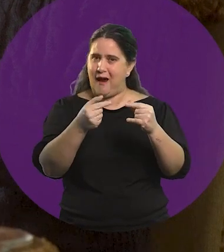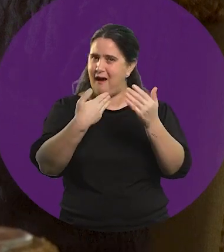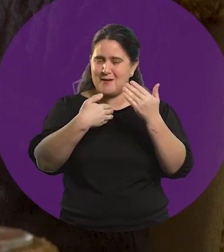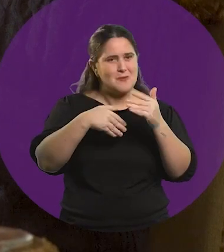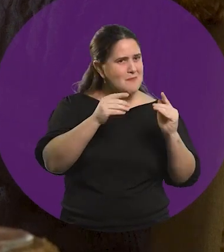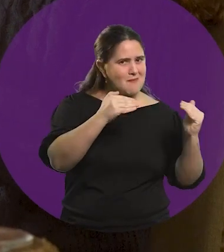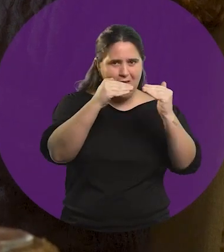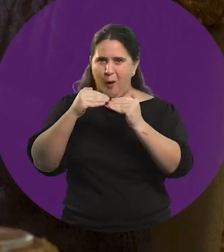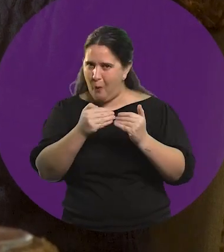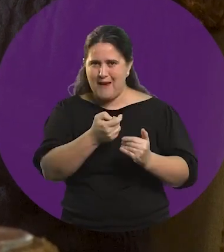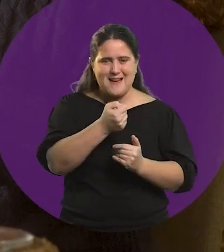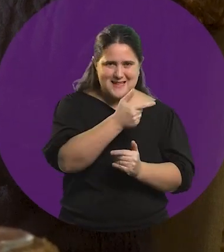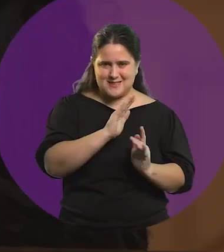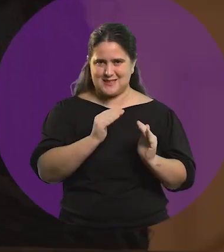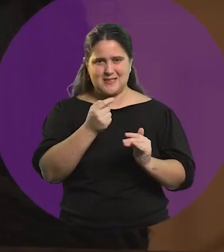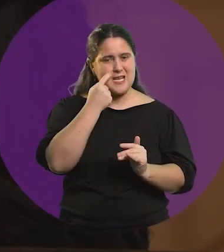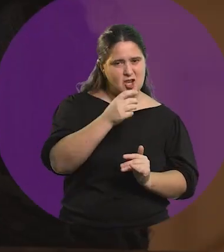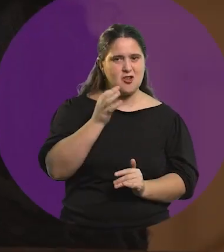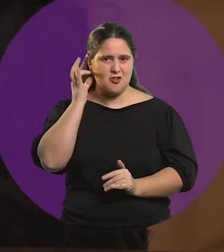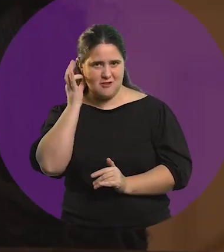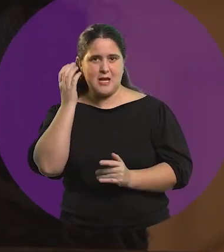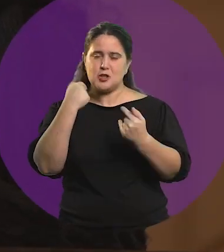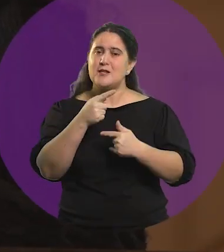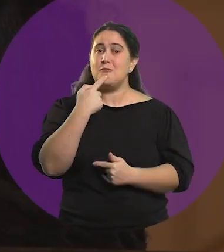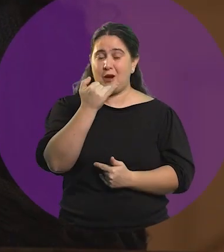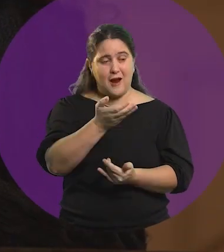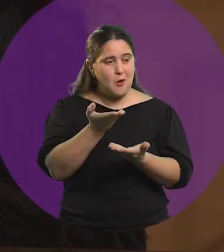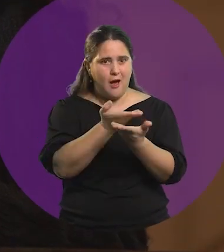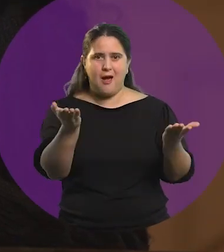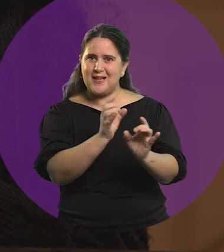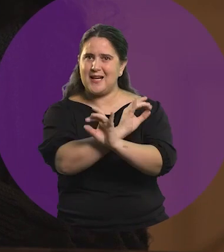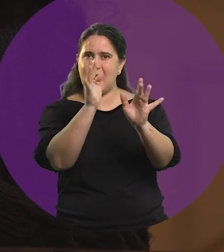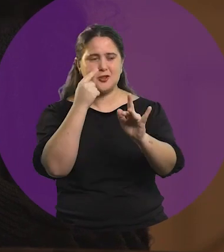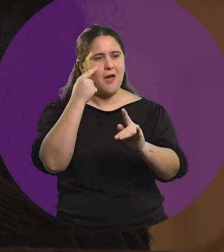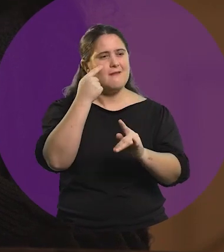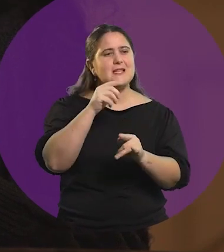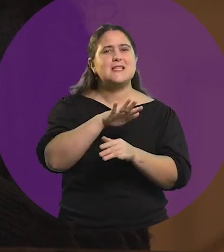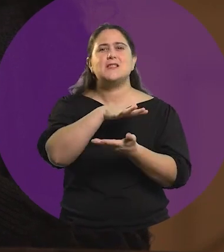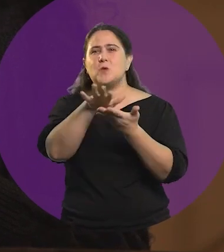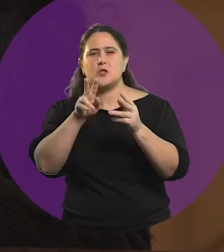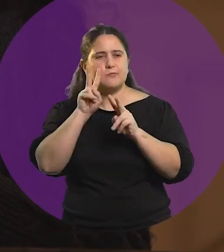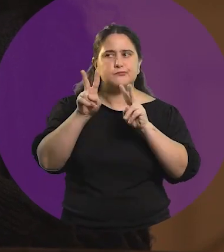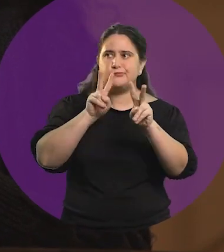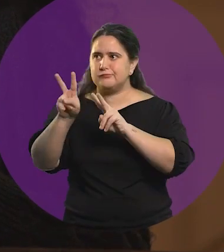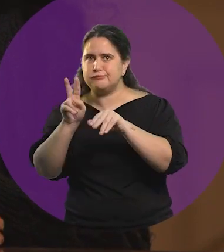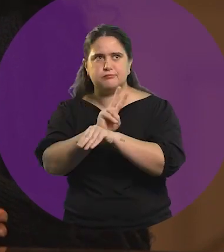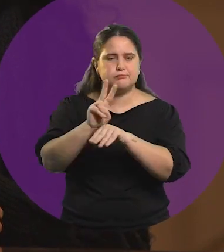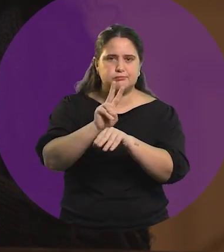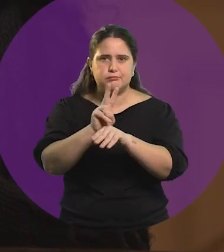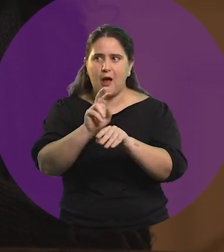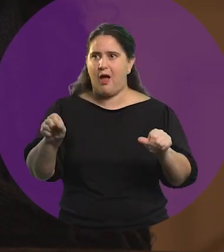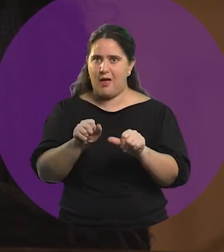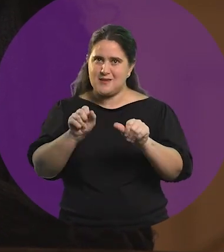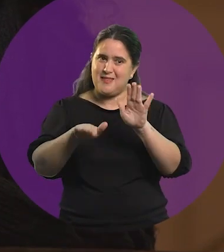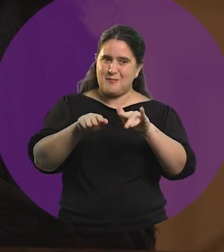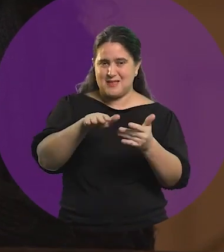placas programables. Eso realmente es como un ejemplo muy sencillo de ver cómo estar mirando lo que sucede y estar tomando acciones y estar midiendo los efectos de